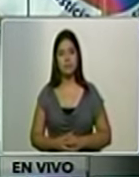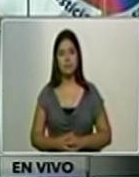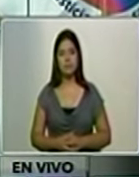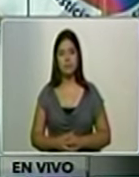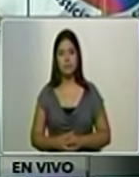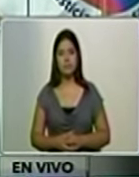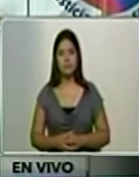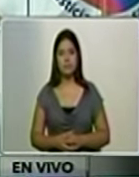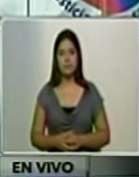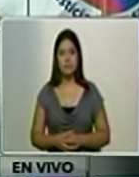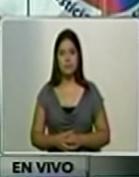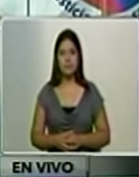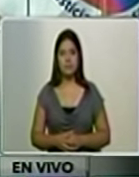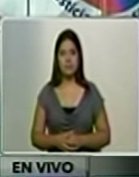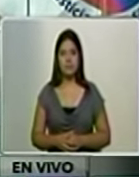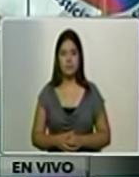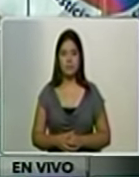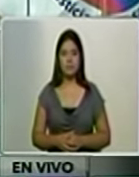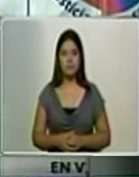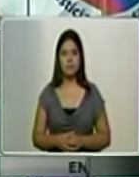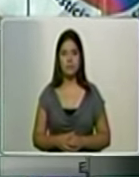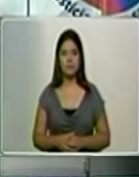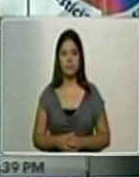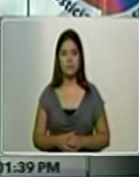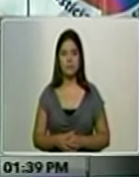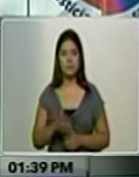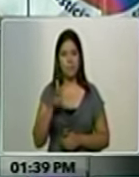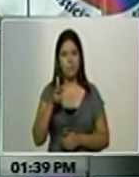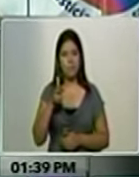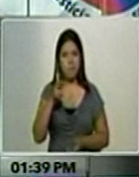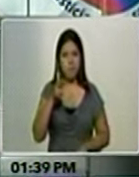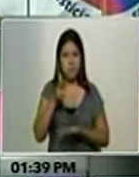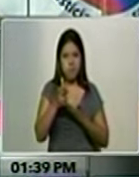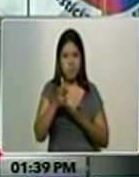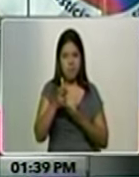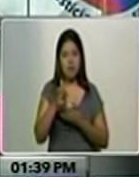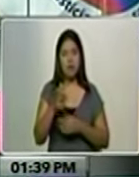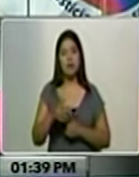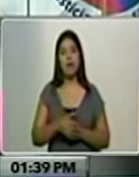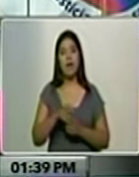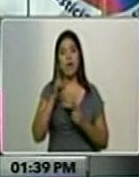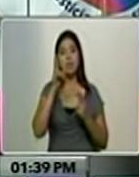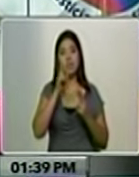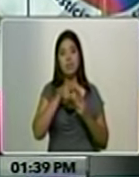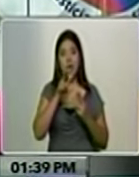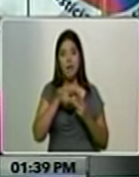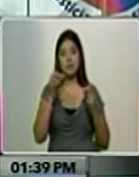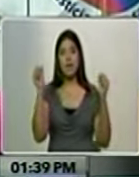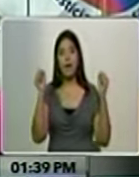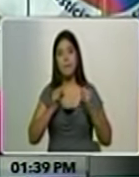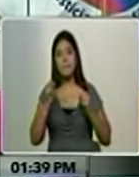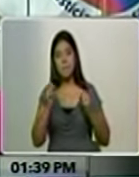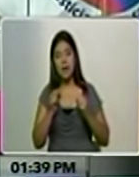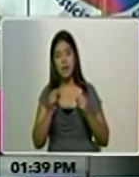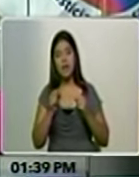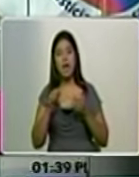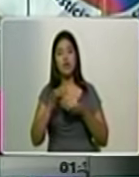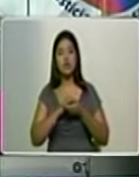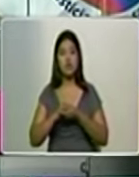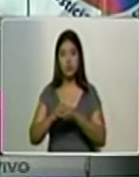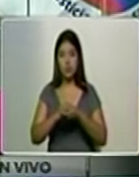a municiones ha sido en el eje de los estados Táchira, Mérida y Trujillo, y